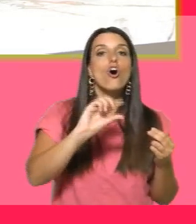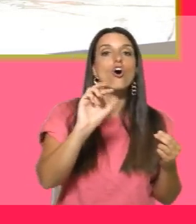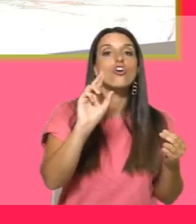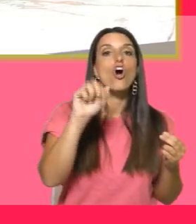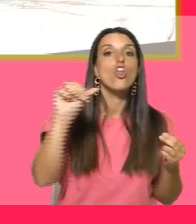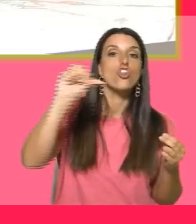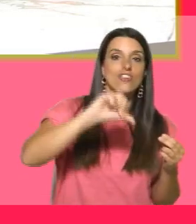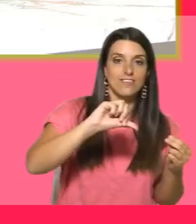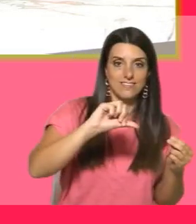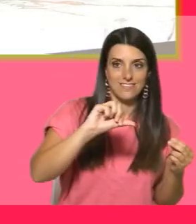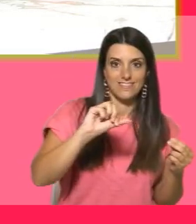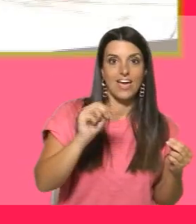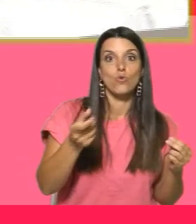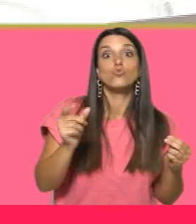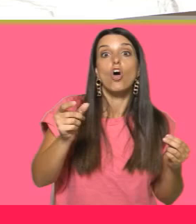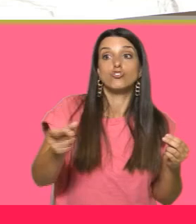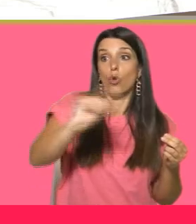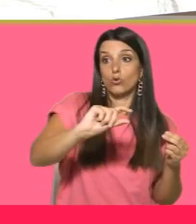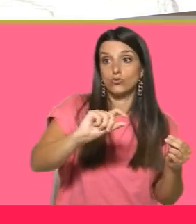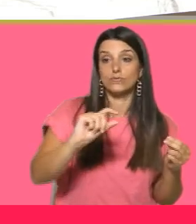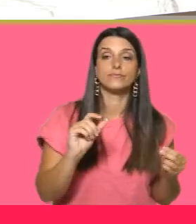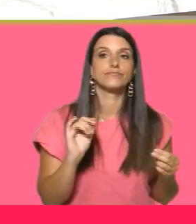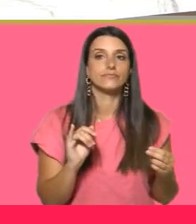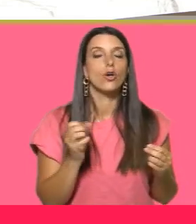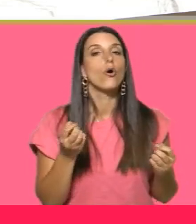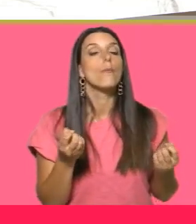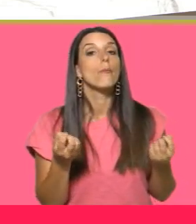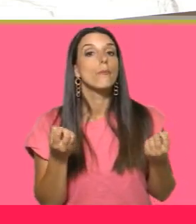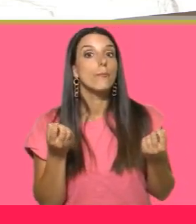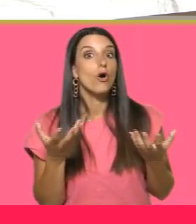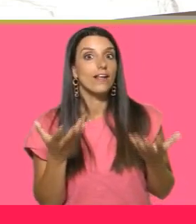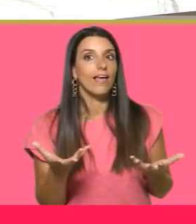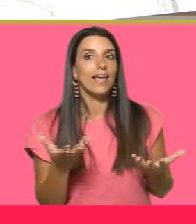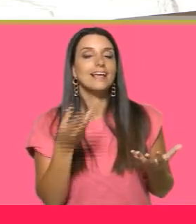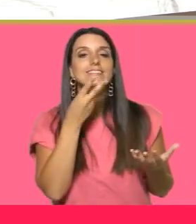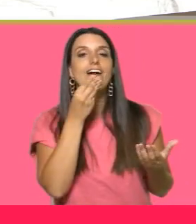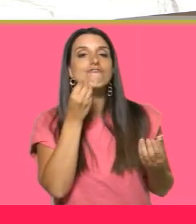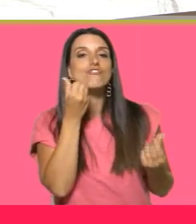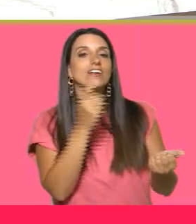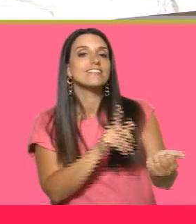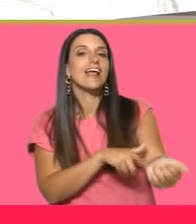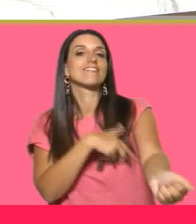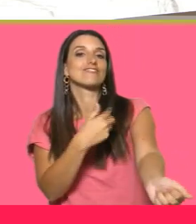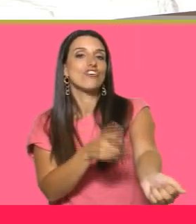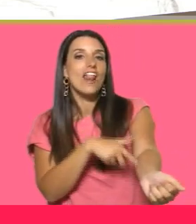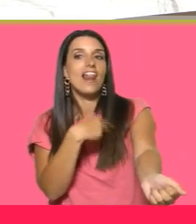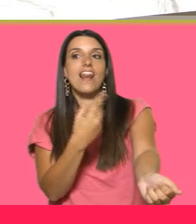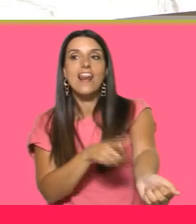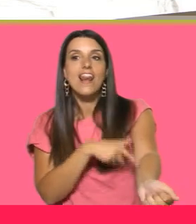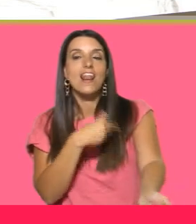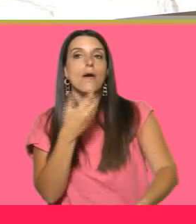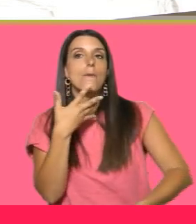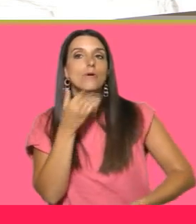mira vos. Qué interesante la propuesta. ¿Por qué? Porque va a ser como todos esos sabores tradicionales, la